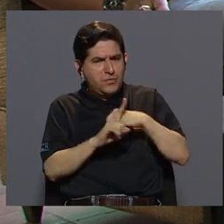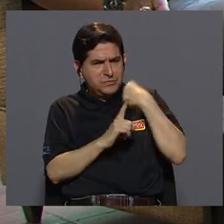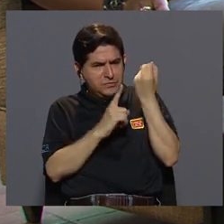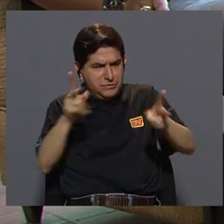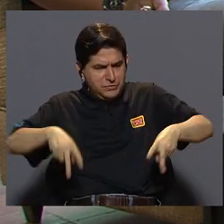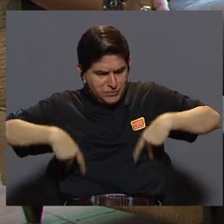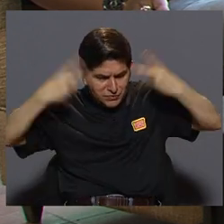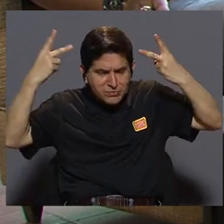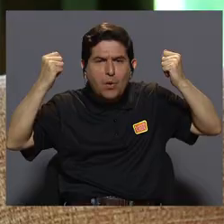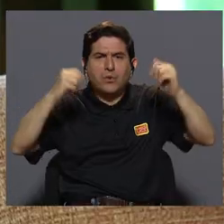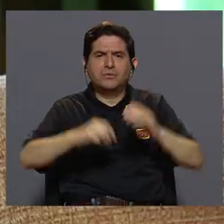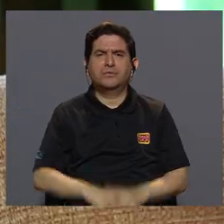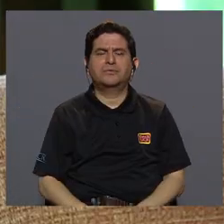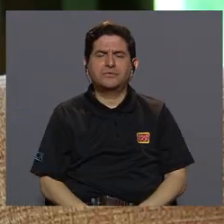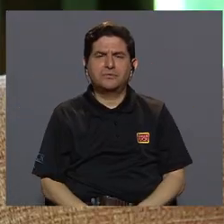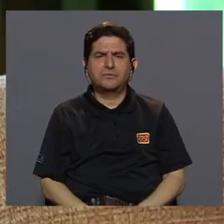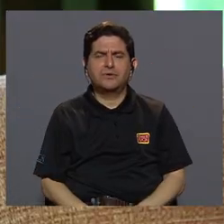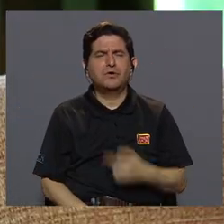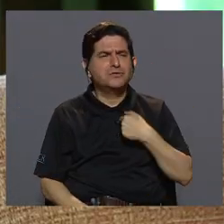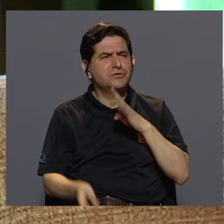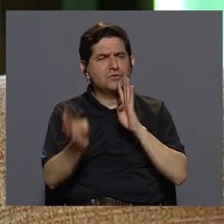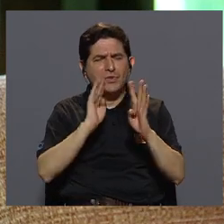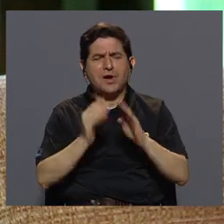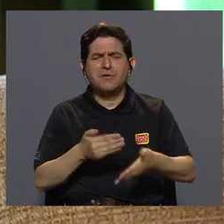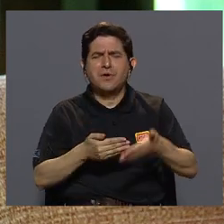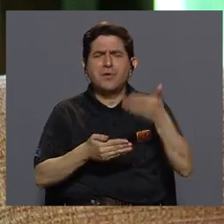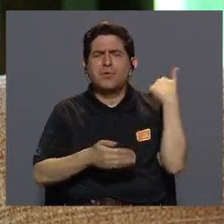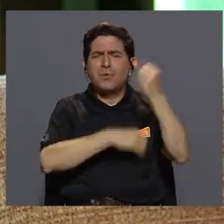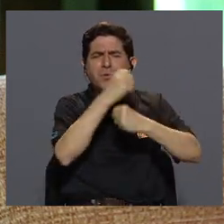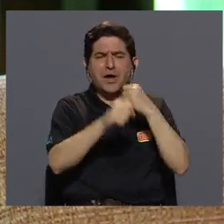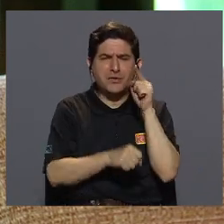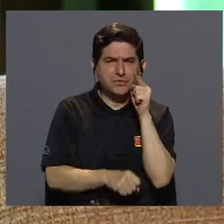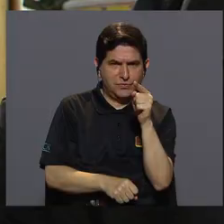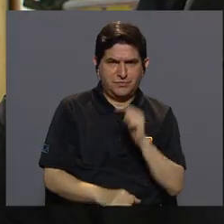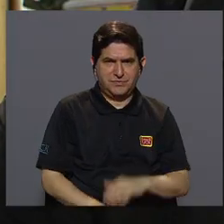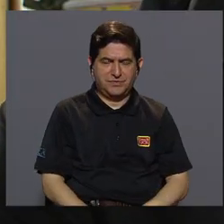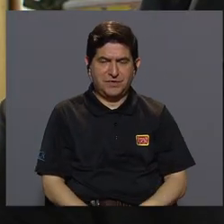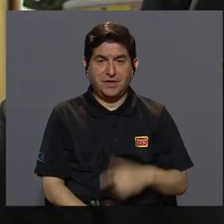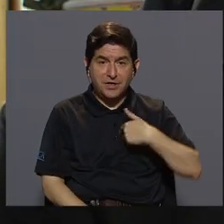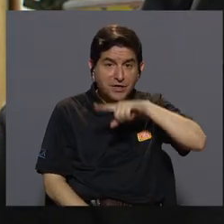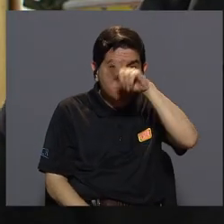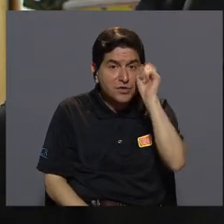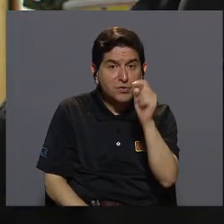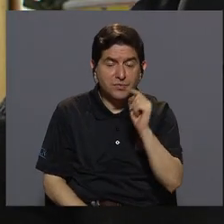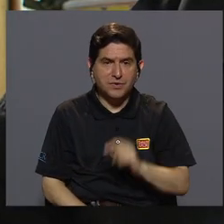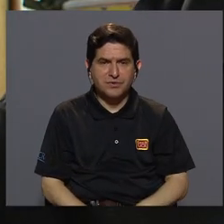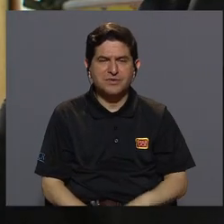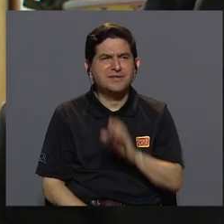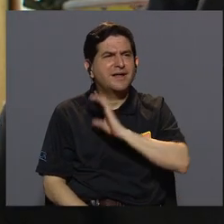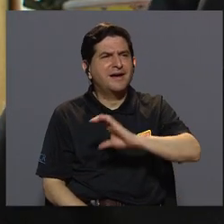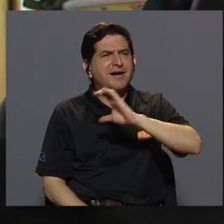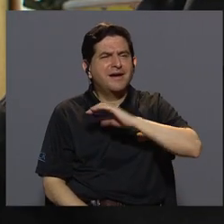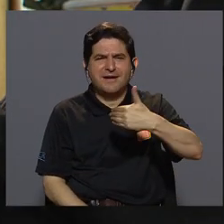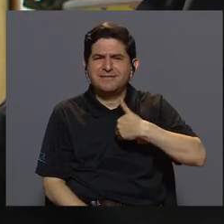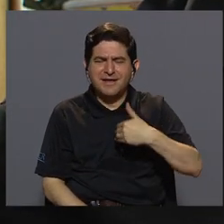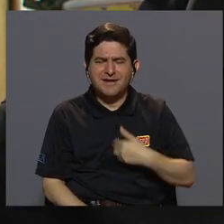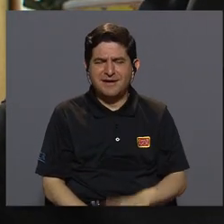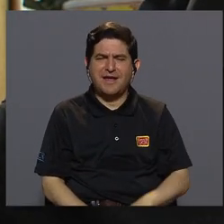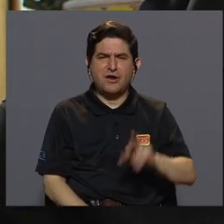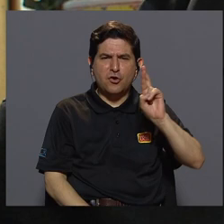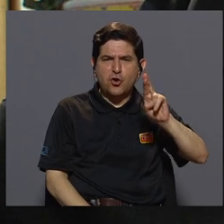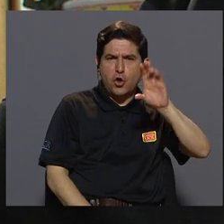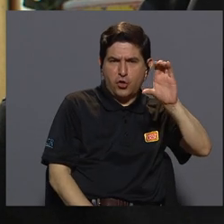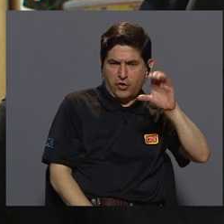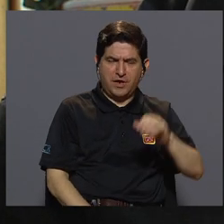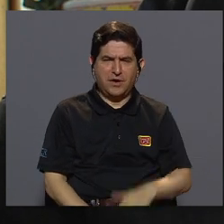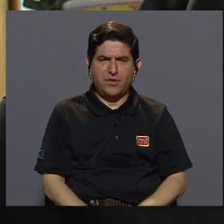una cuestión de vida. Hace muchos, muchos años conversé con usted y usted me dijo que, cuando yo le preguntaba qué es la característica que tiene don Rodrigo